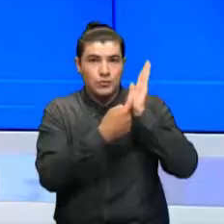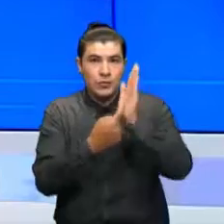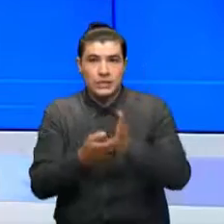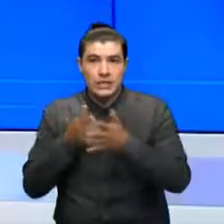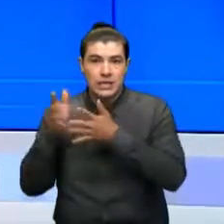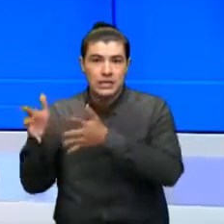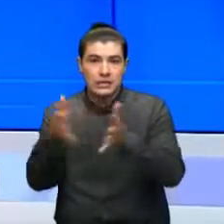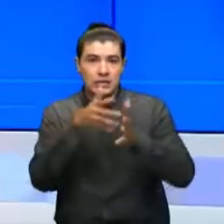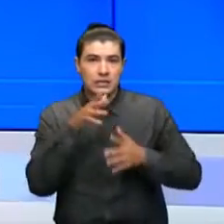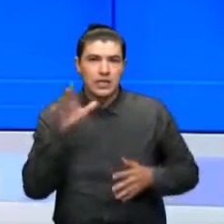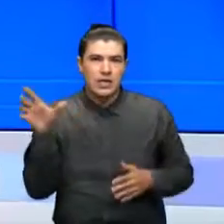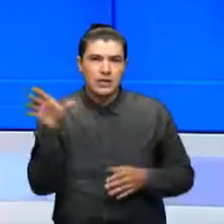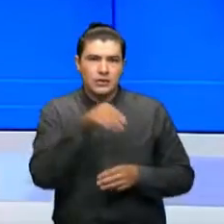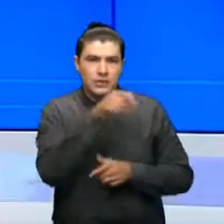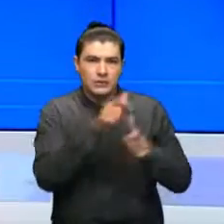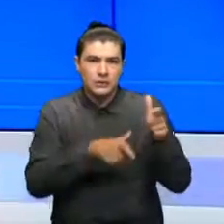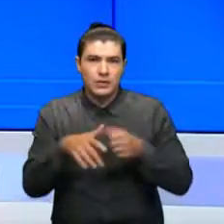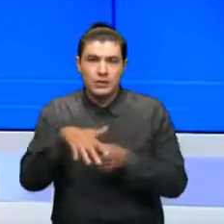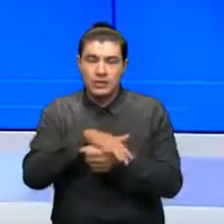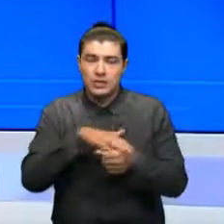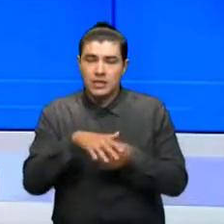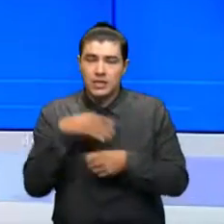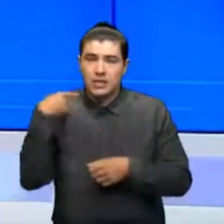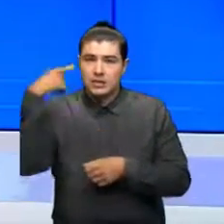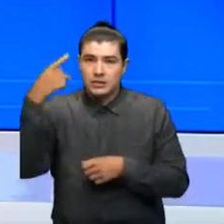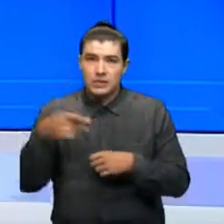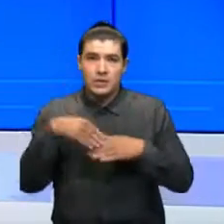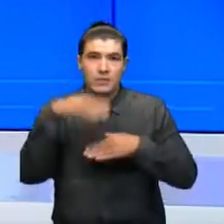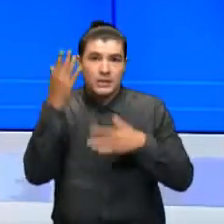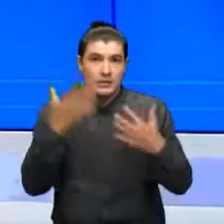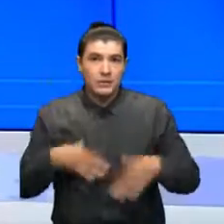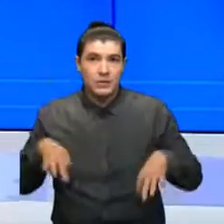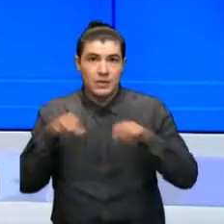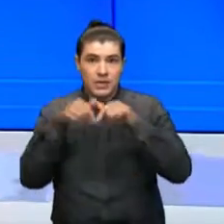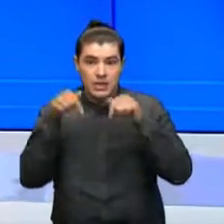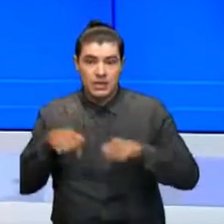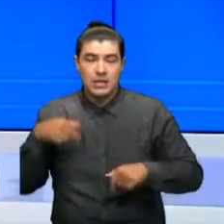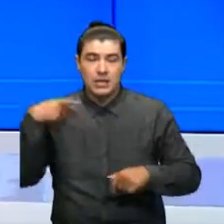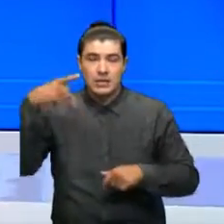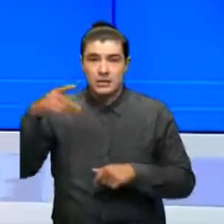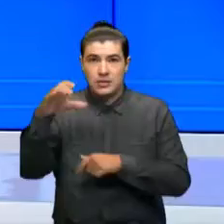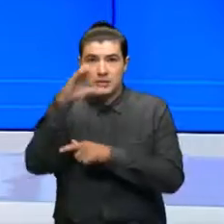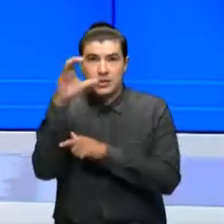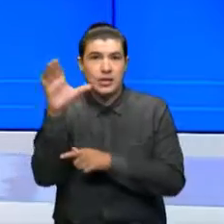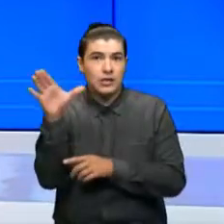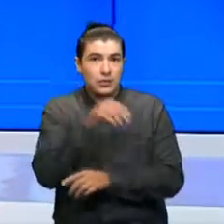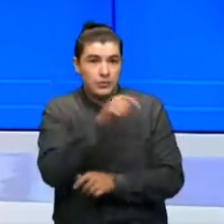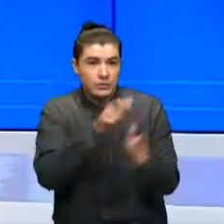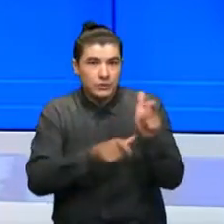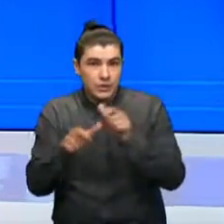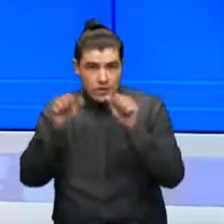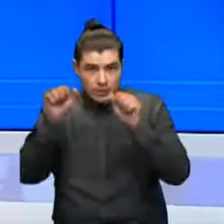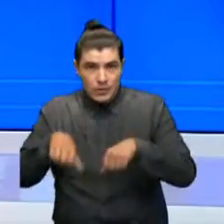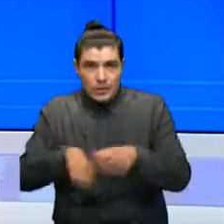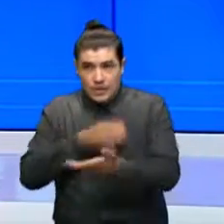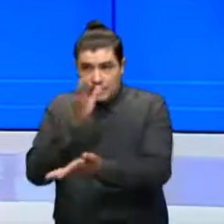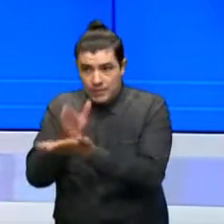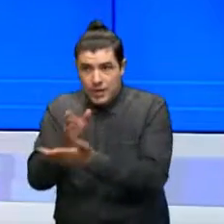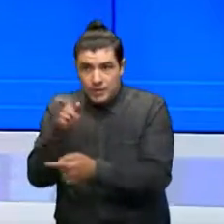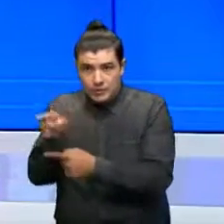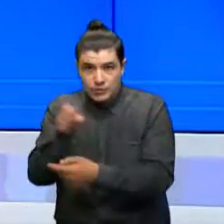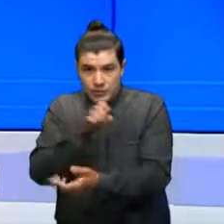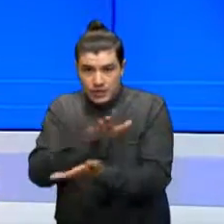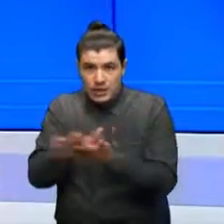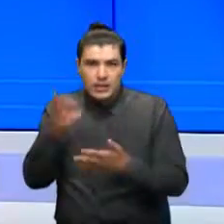a los visitantes los hechos más destacados en la historia de Colombia. Allí pueden asistir todos completamente gratis. Nuestro compañero Luis